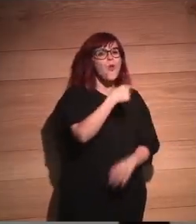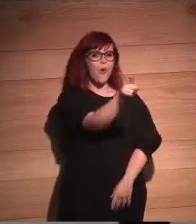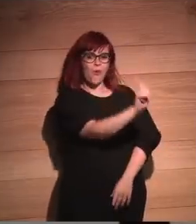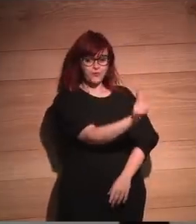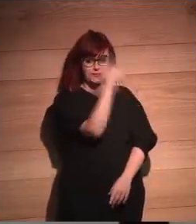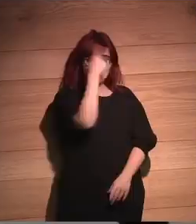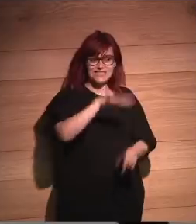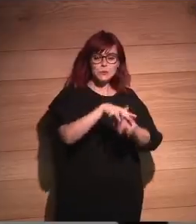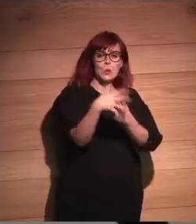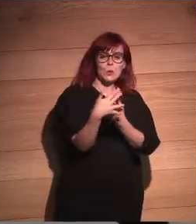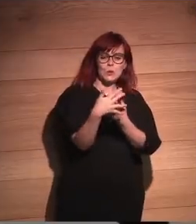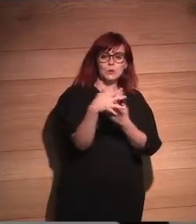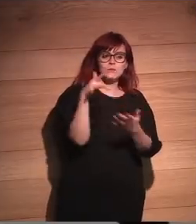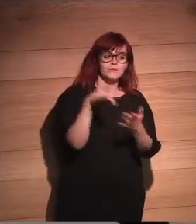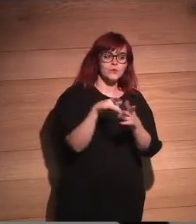los tratados